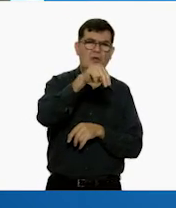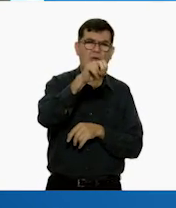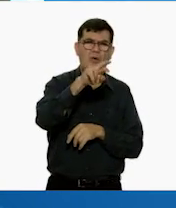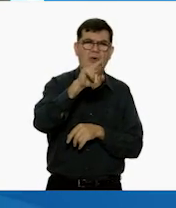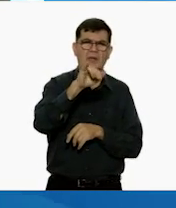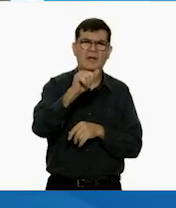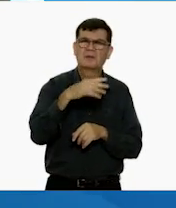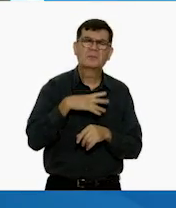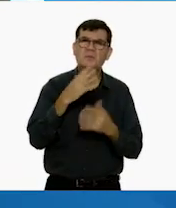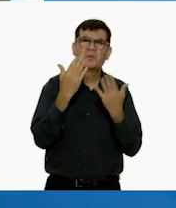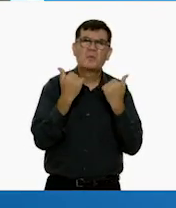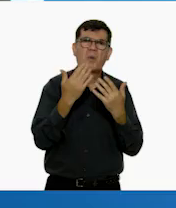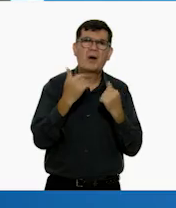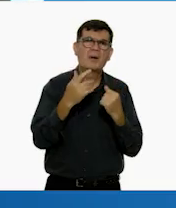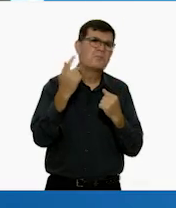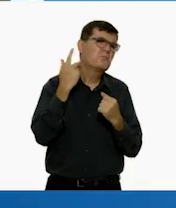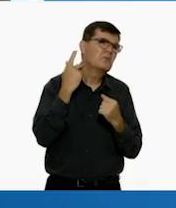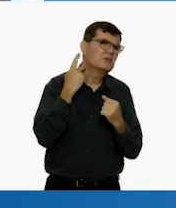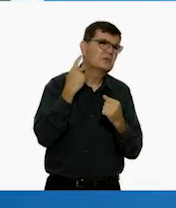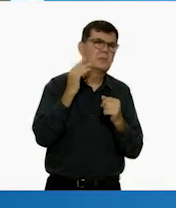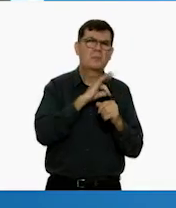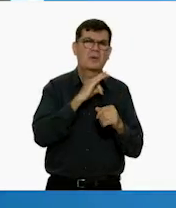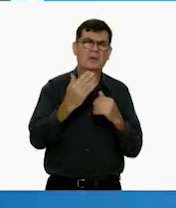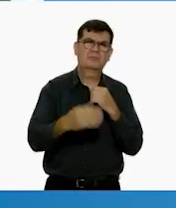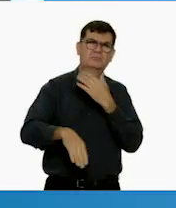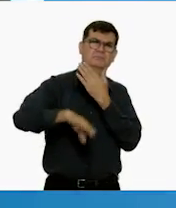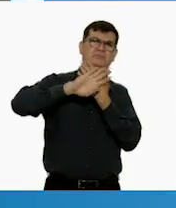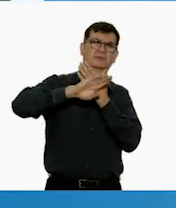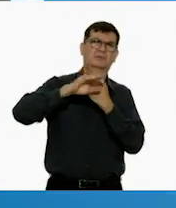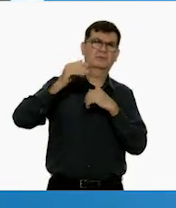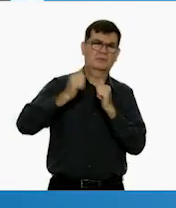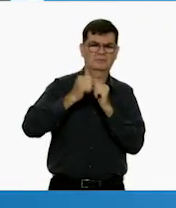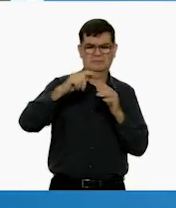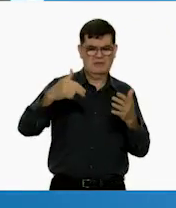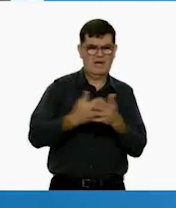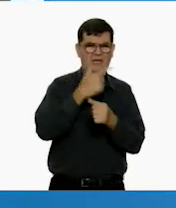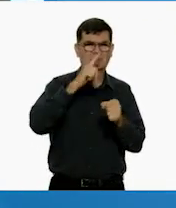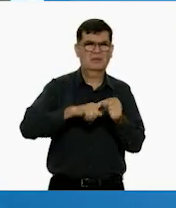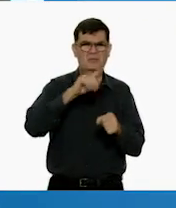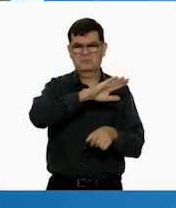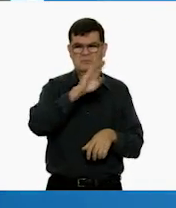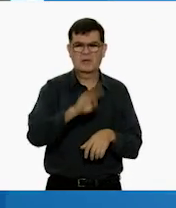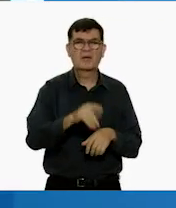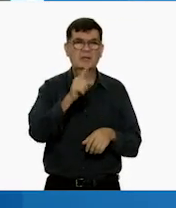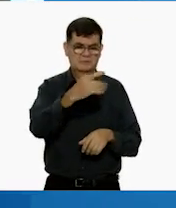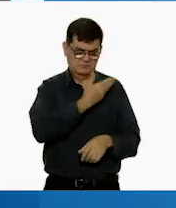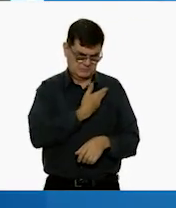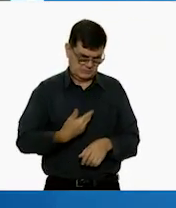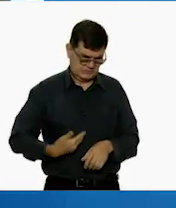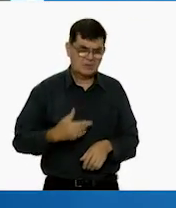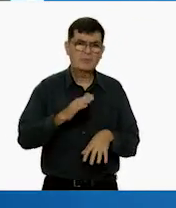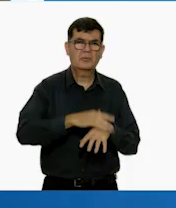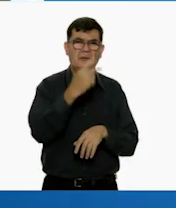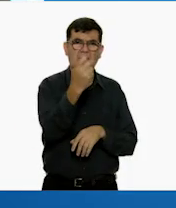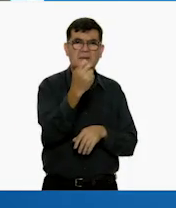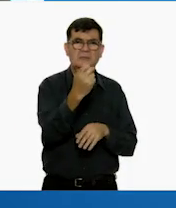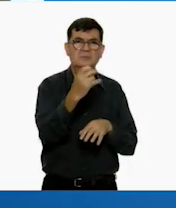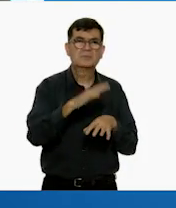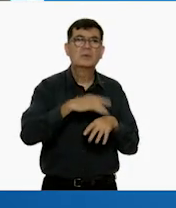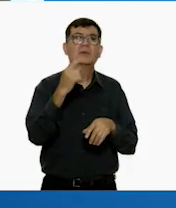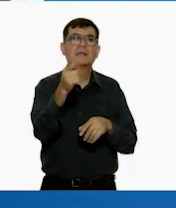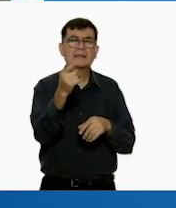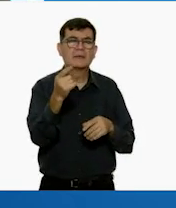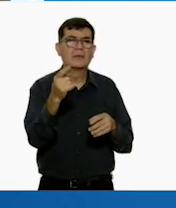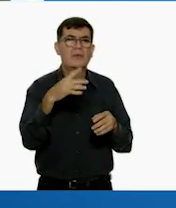porque no hay ningún político que se pueda enfrentar a Juárez como líder nacional. Él muere siendo presidente precisamente por eso, a pesar